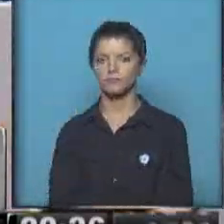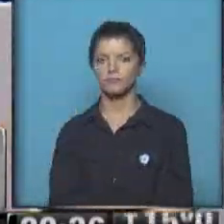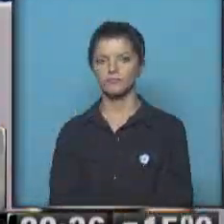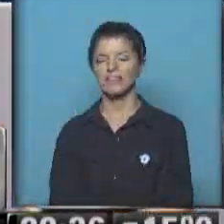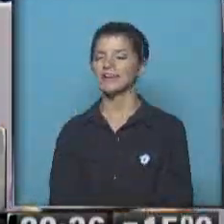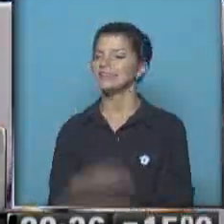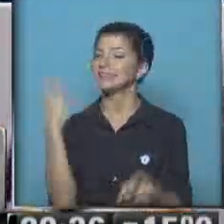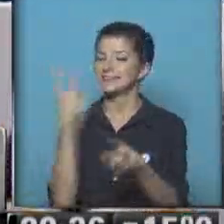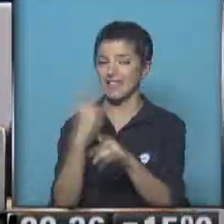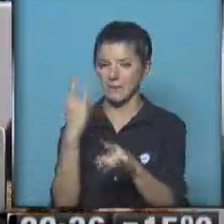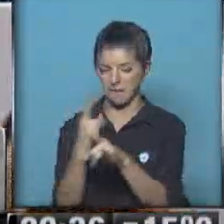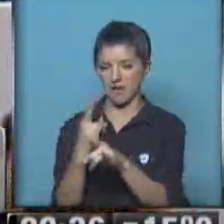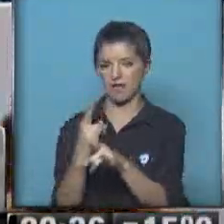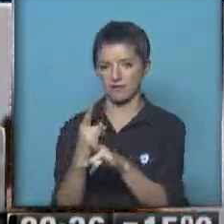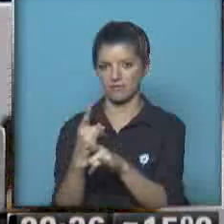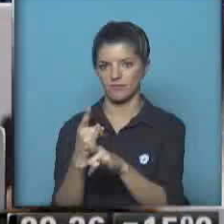siempre han intentado